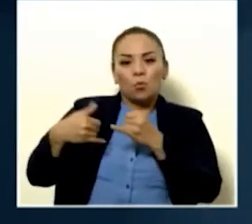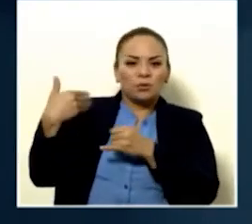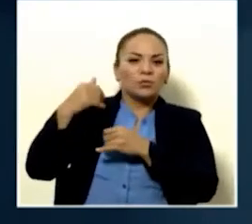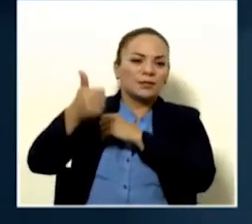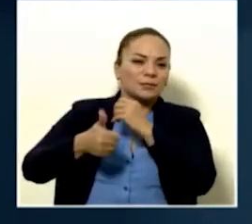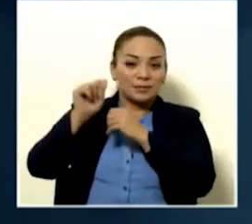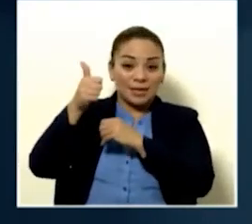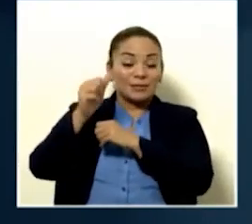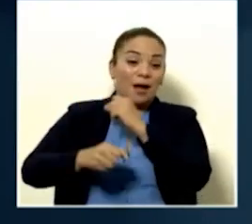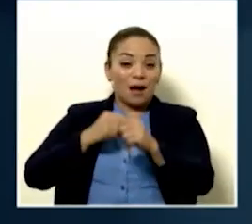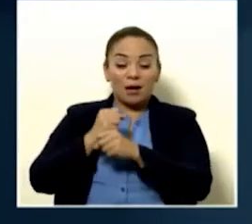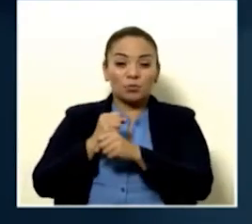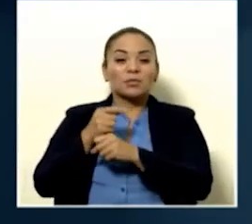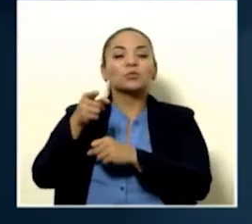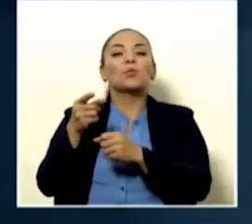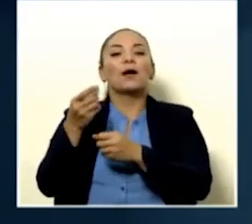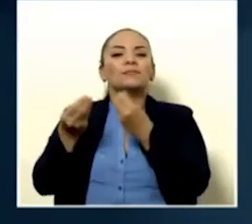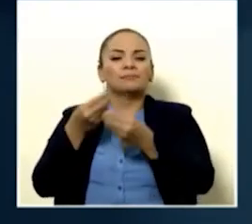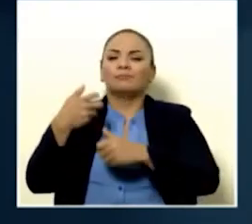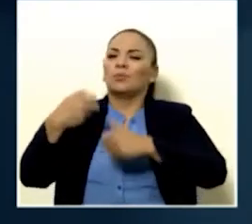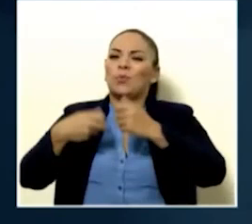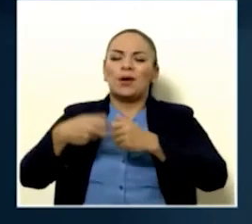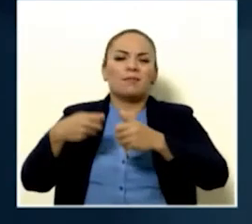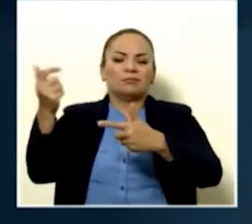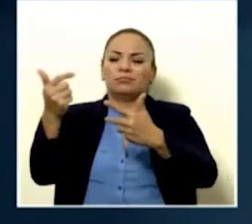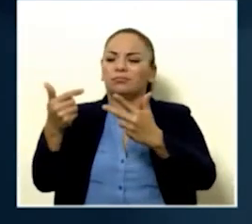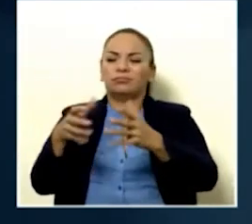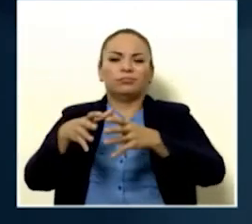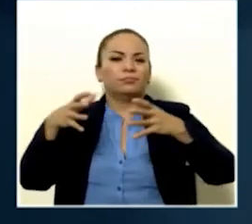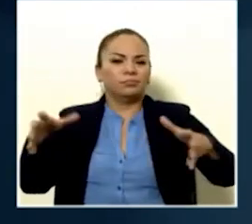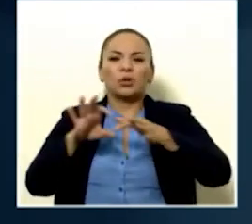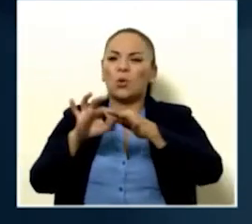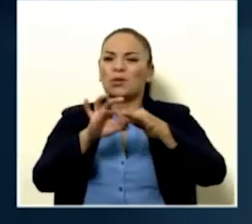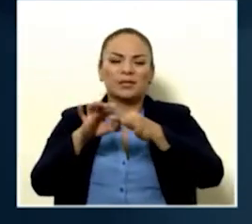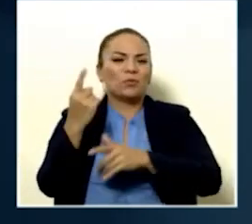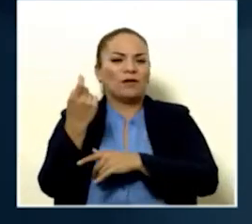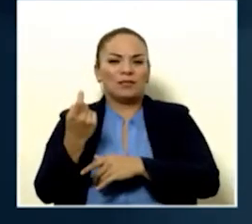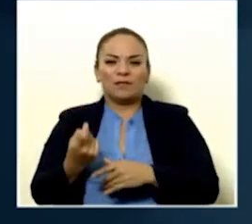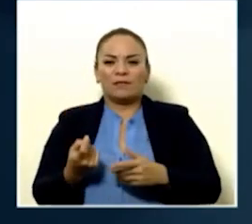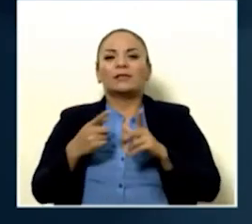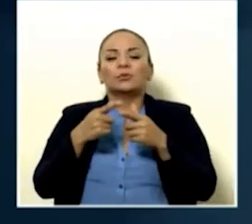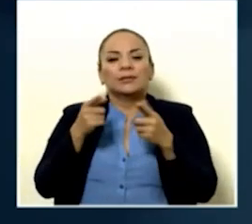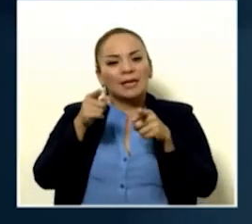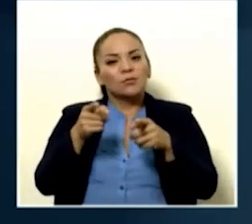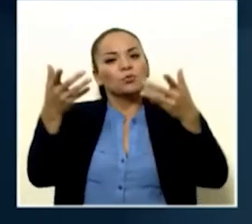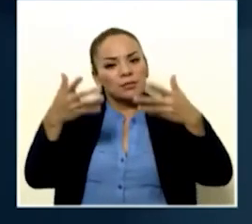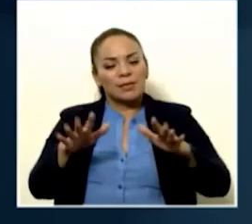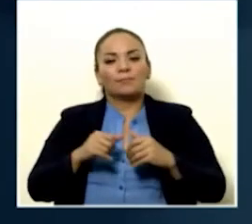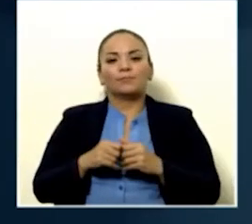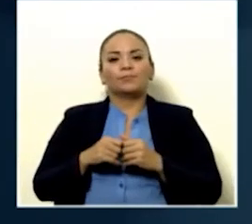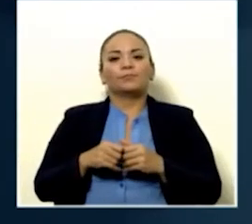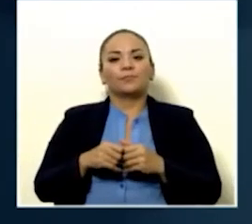10 años una gran cantidad de problemas de coordinación. Esto ya está también registrado a